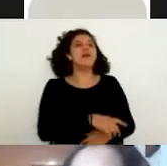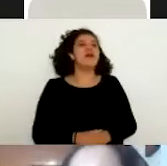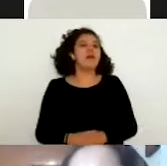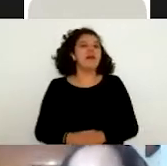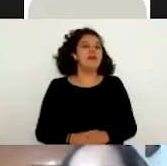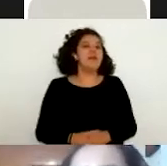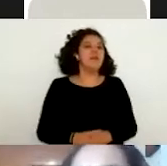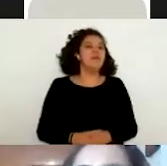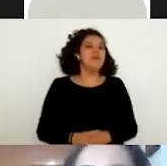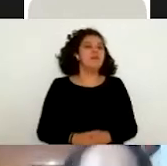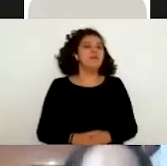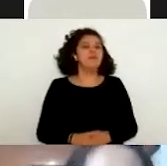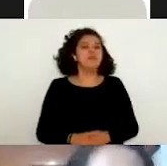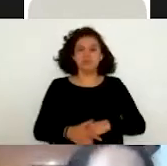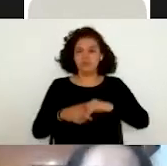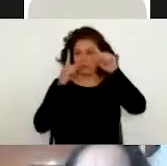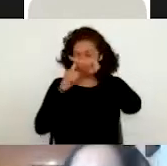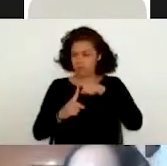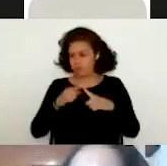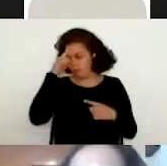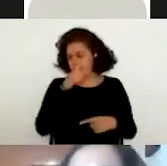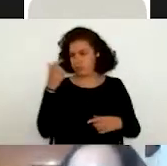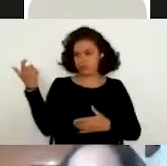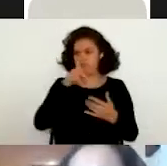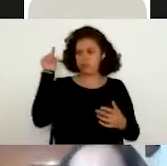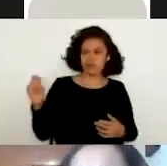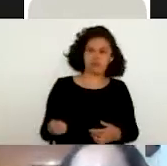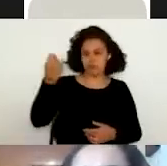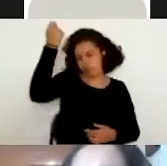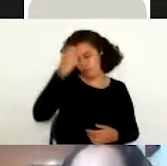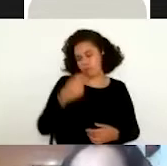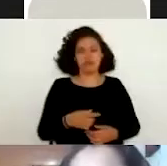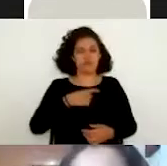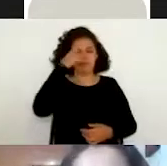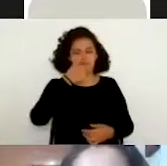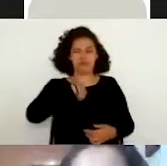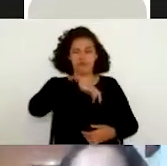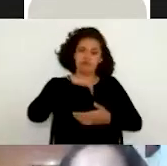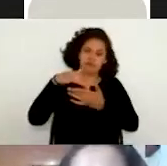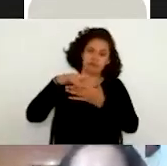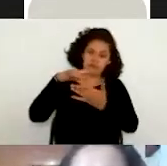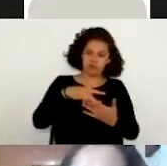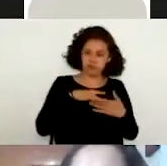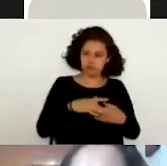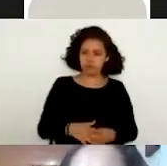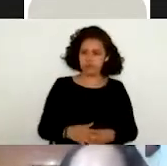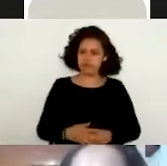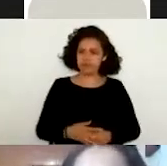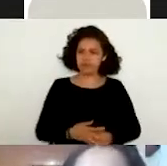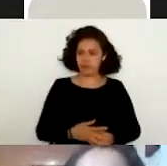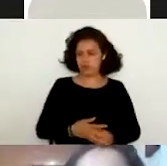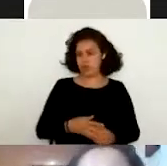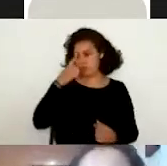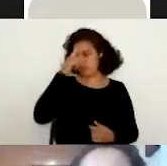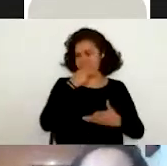positivo, ¿no? Tomar todos estos recursos tecnológicos que nos apoyan en los proyectos ahora en